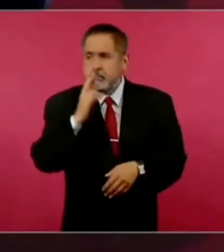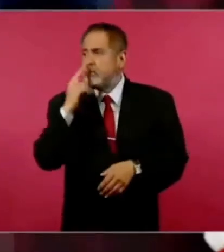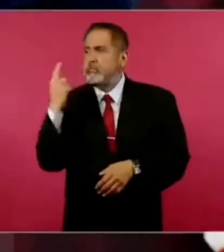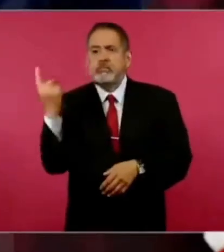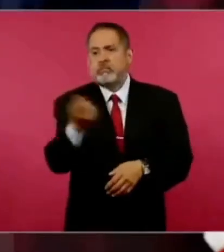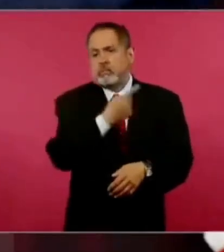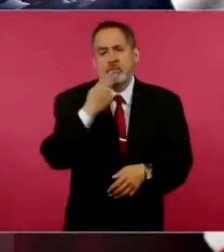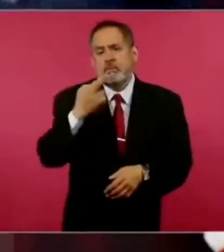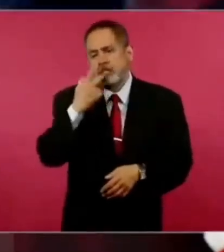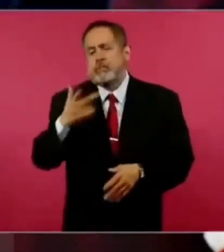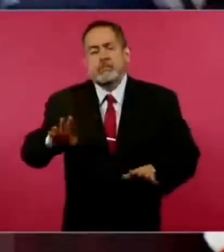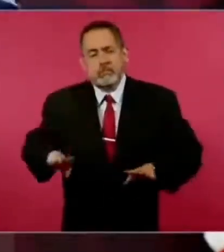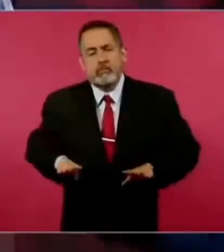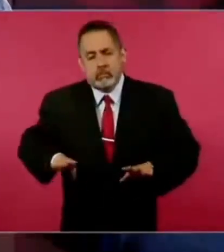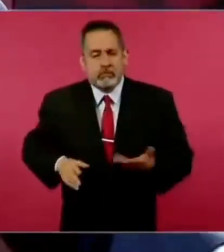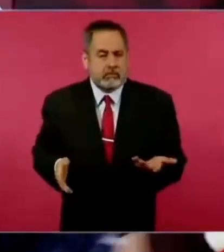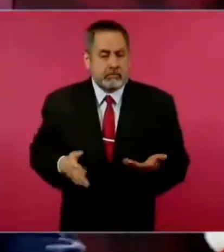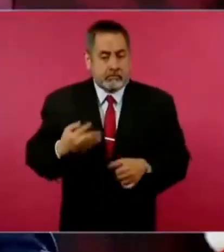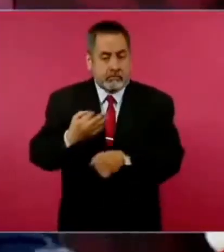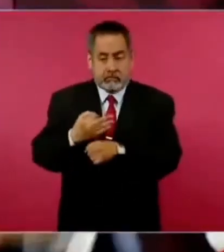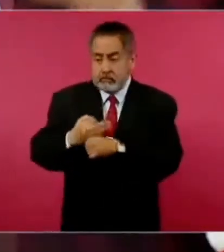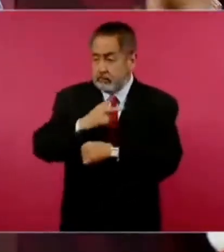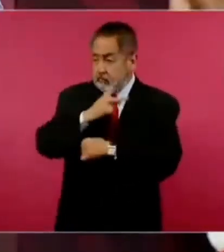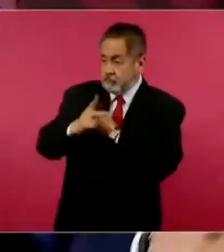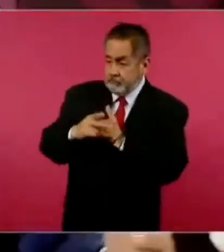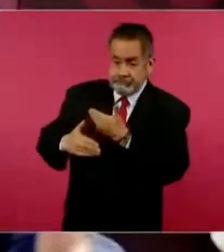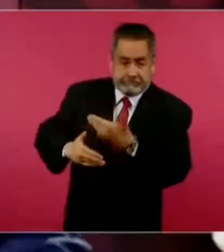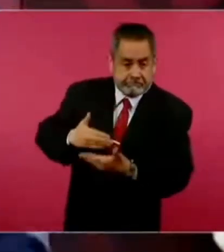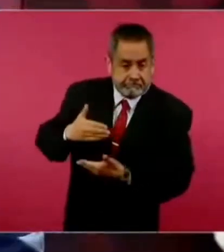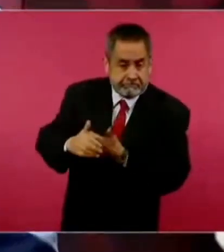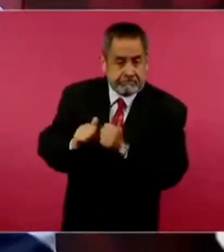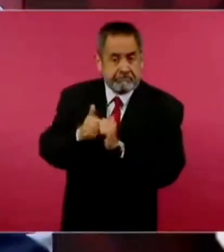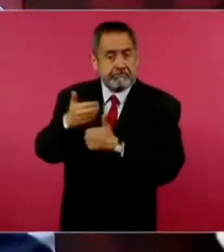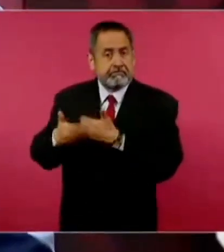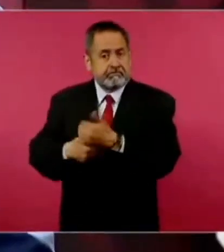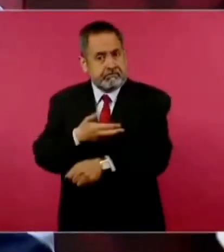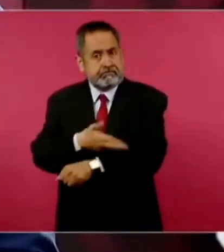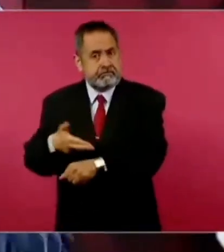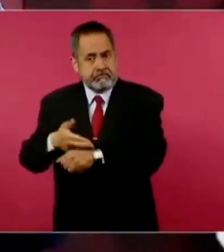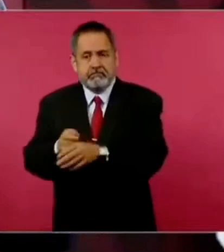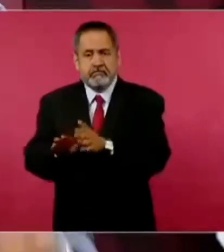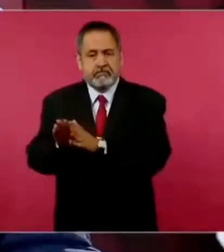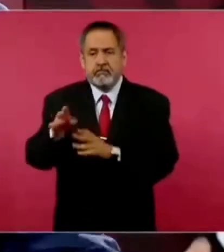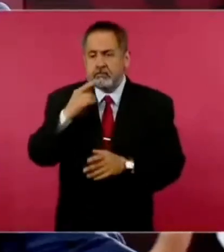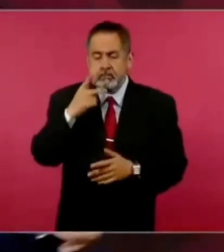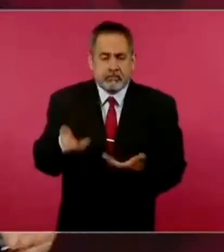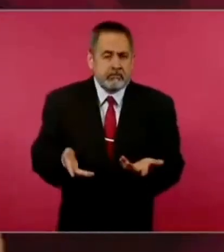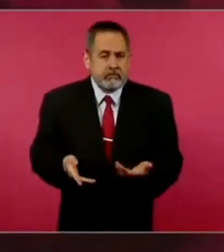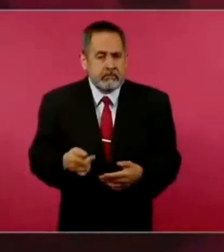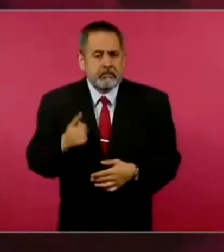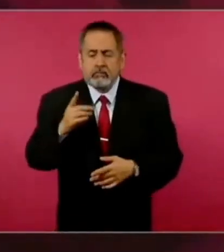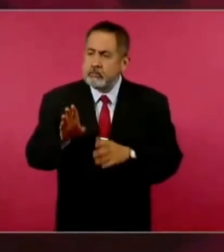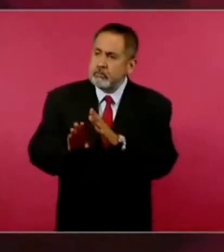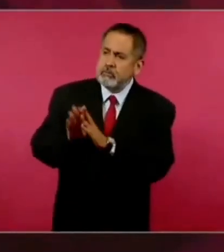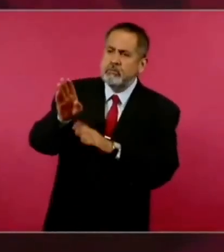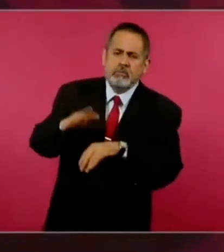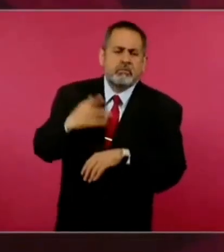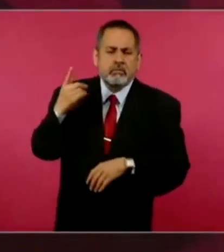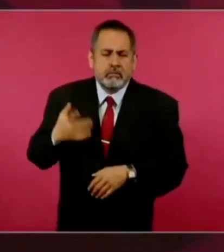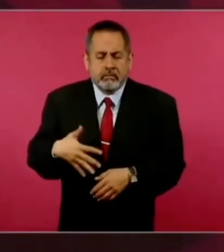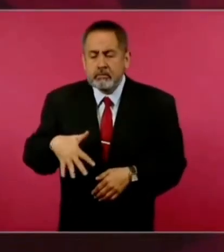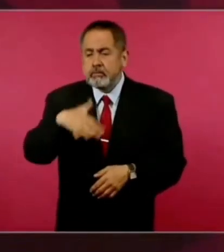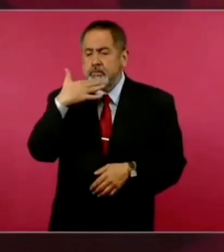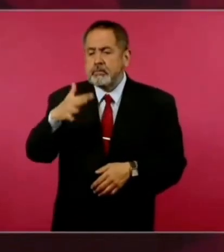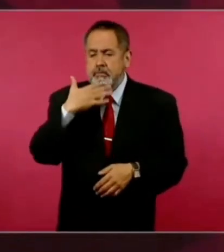porque el país está progresando, entre otras cosas, porque no se permite la corrupción.